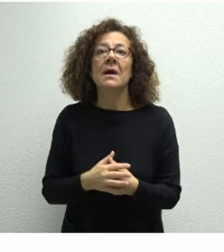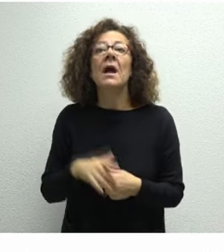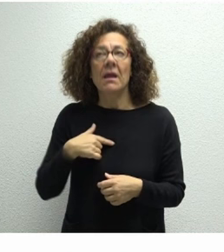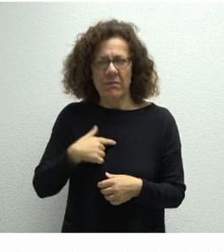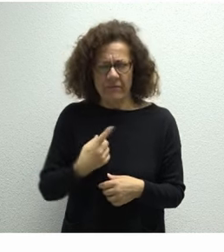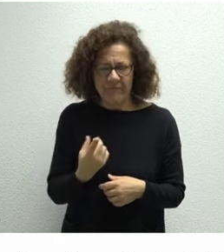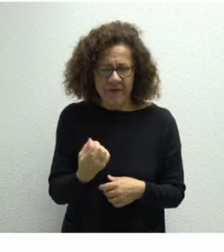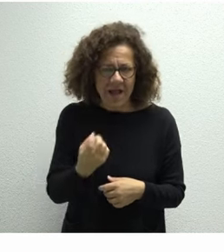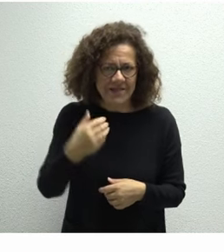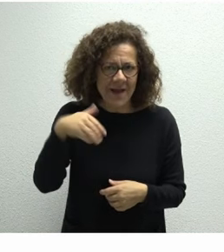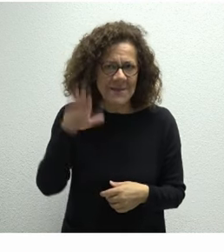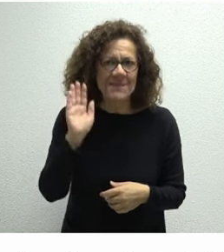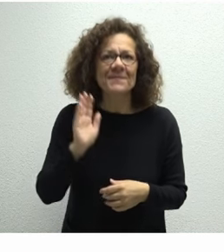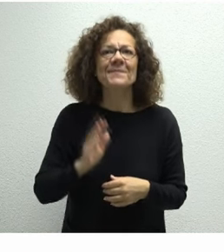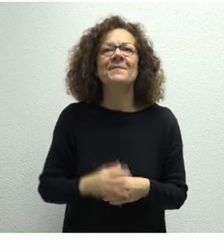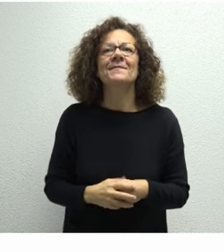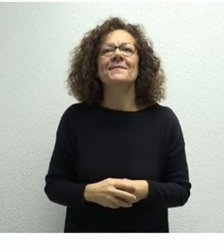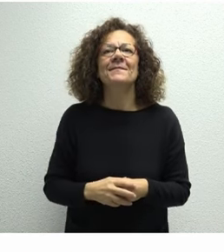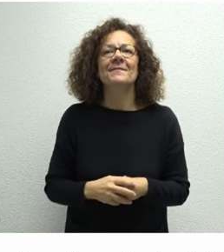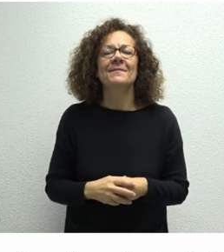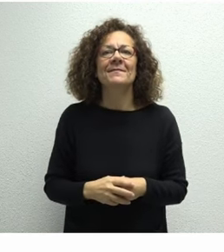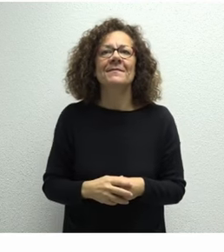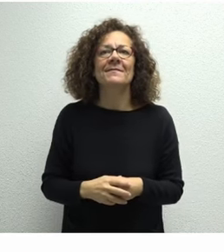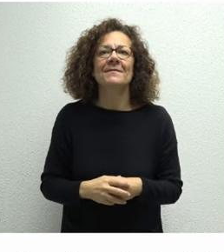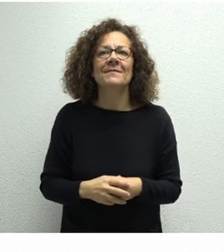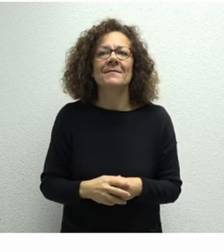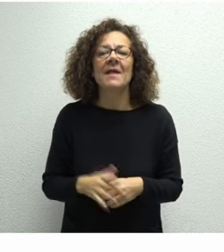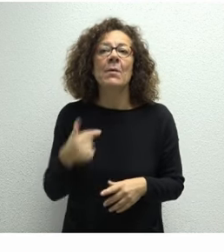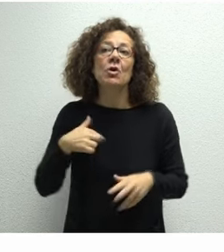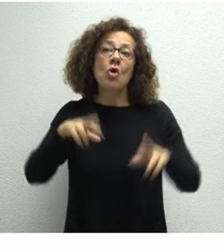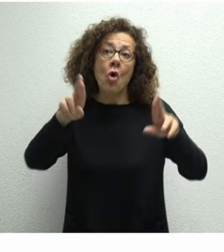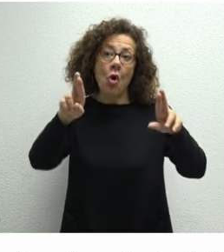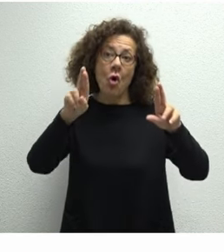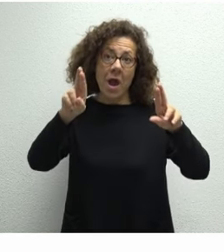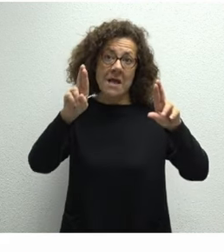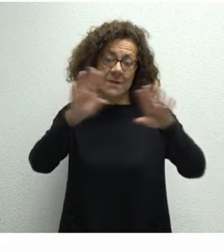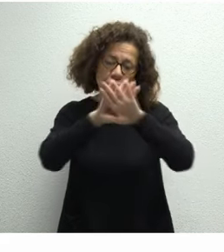me queda Pero en fin espero